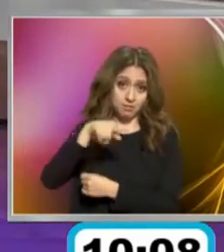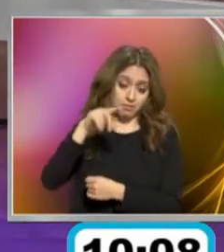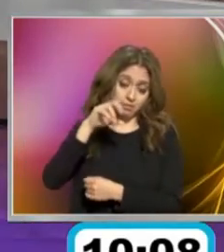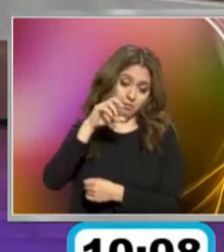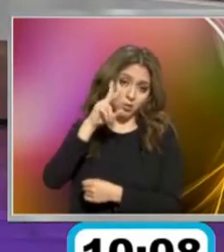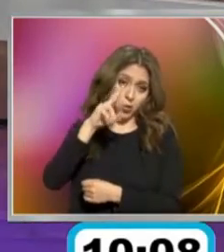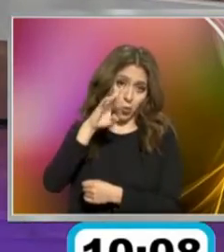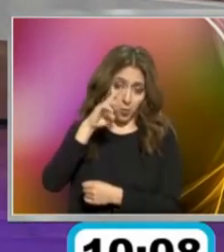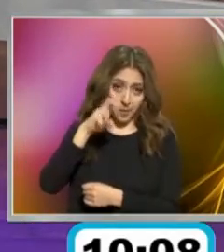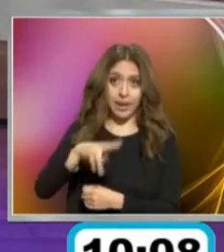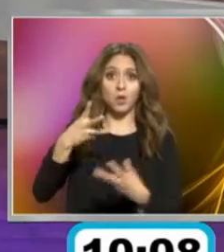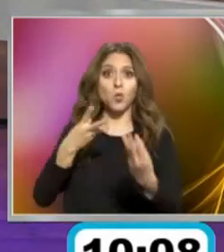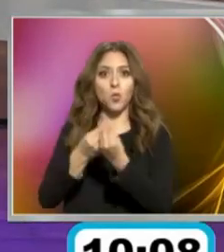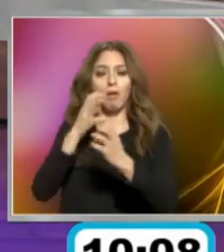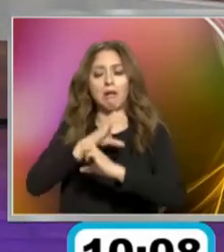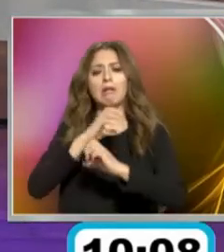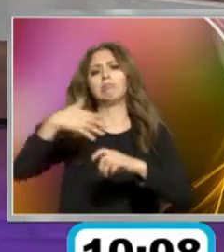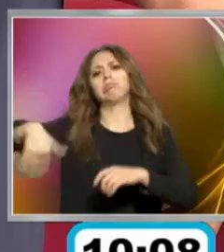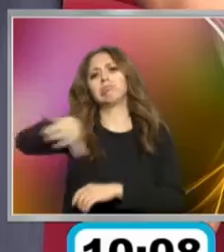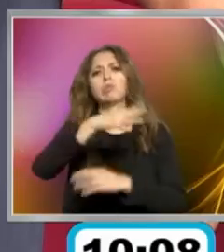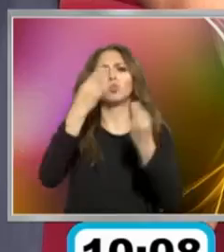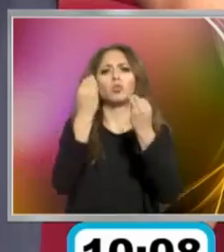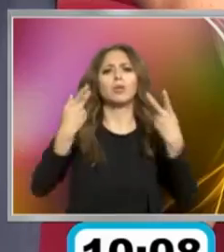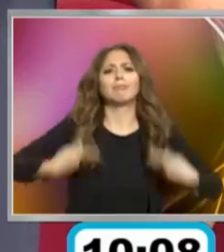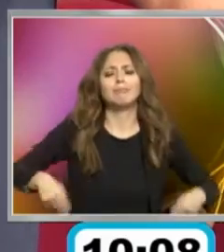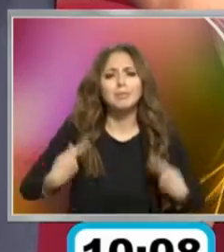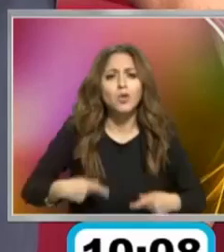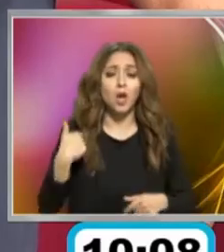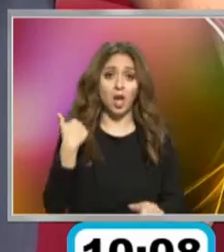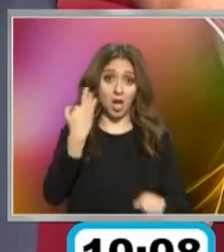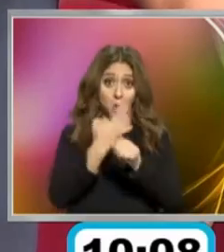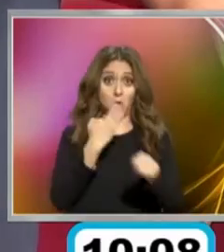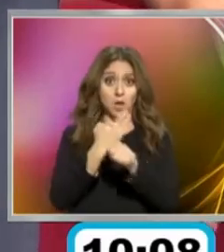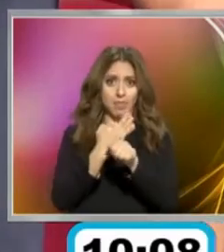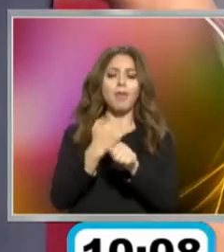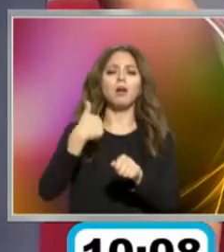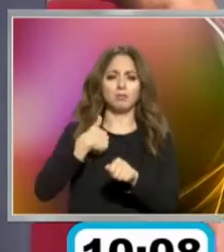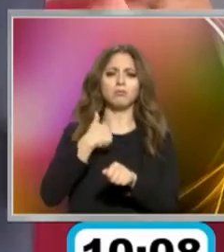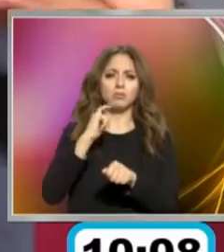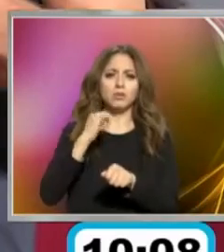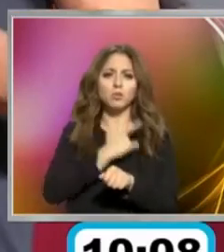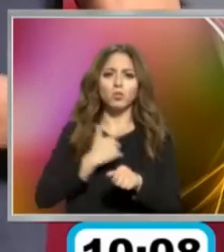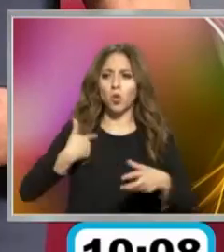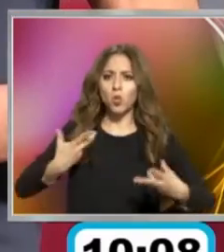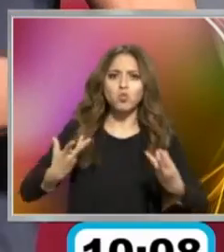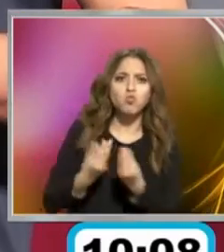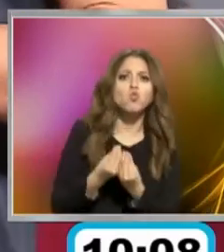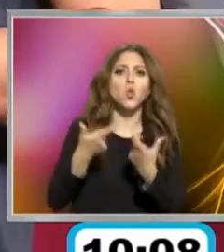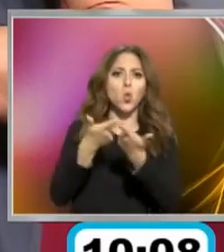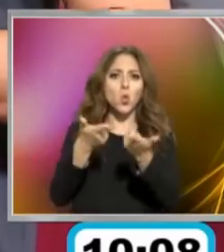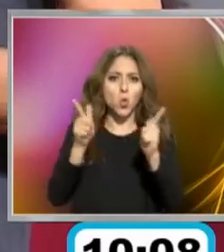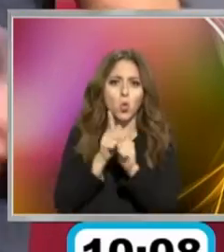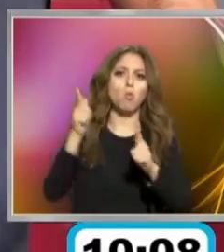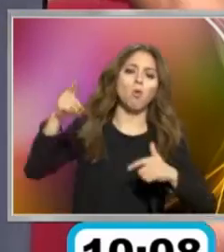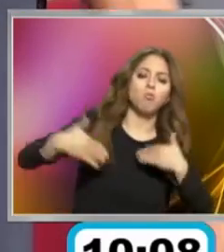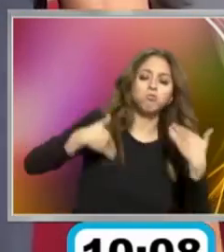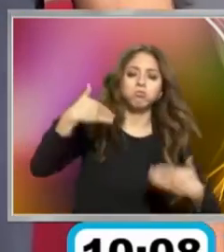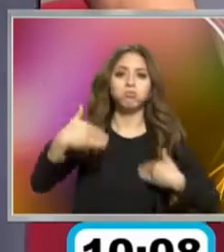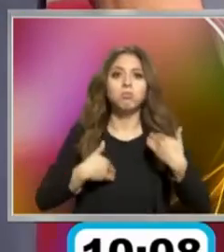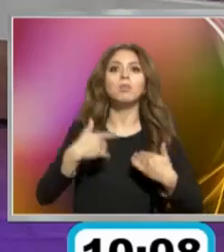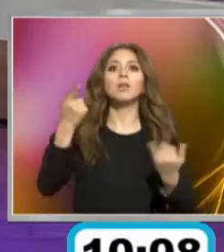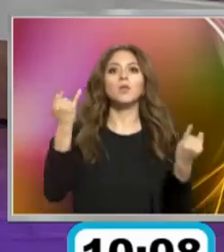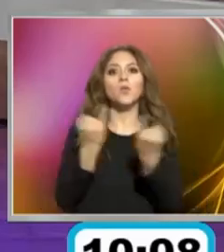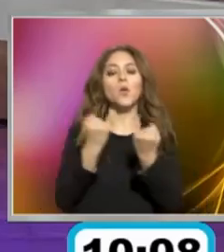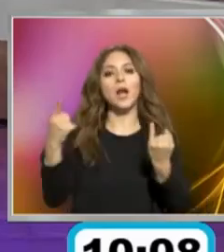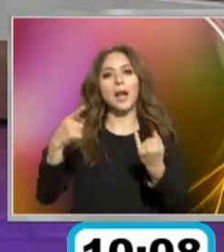con nosotros. Muy Y bien. muchos más que están surgiendo, ¿no? Realmente ahora nos gusta plantear una convivencia musical y vivir la